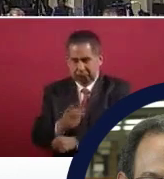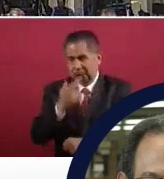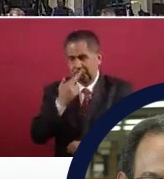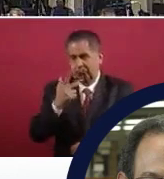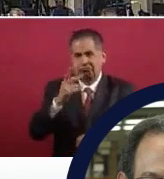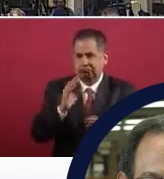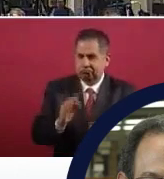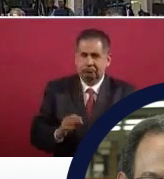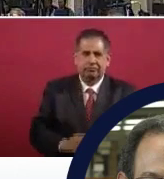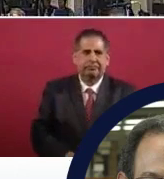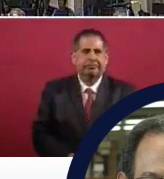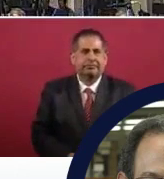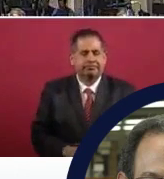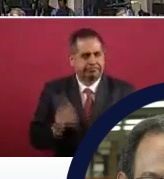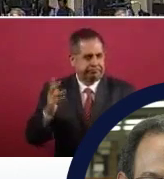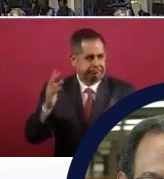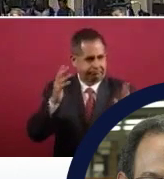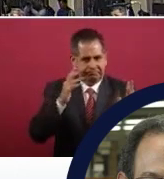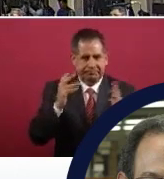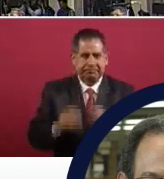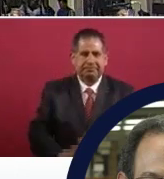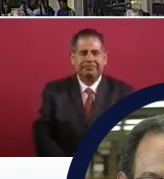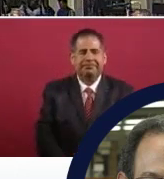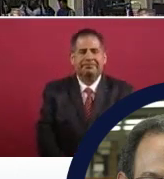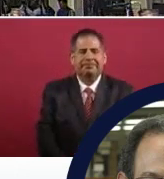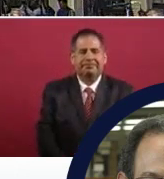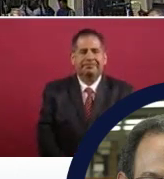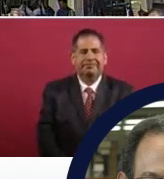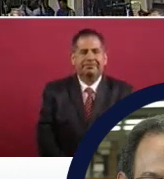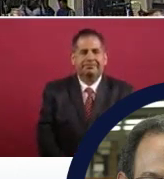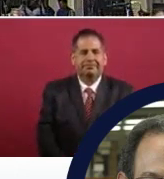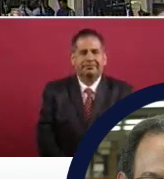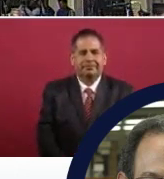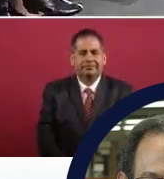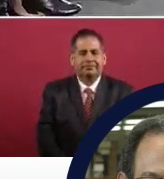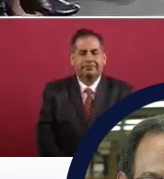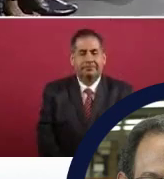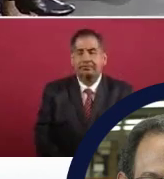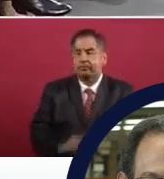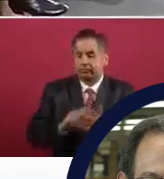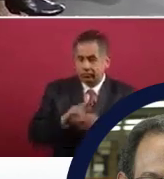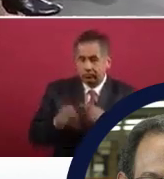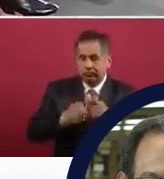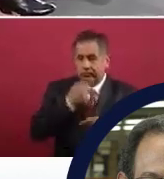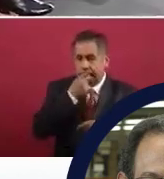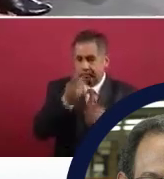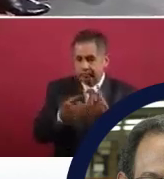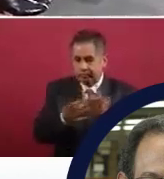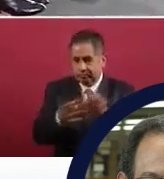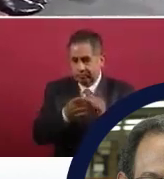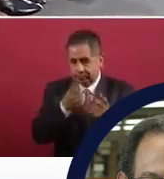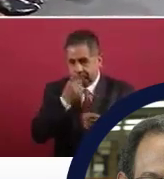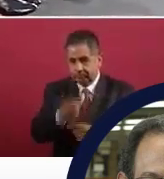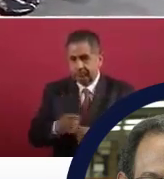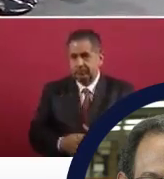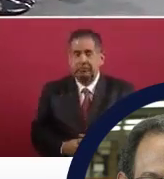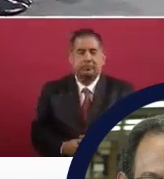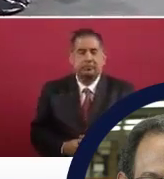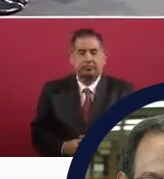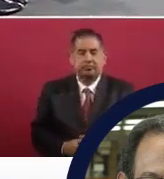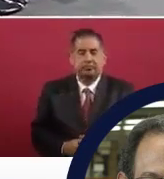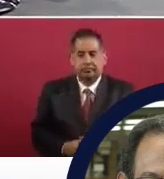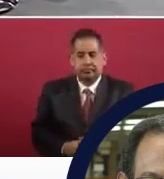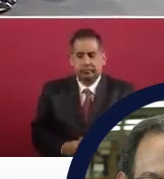humanos. Vamos. Y el presidente cae en esa misma trampa de simplificar